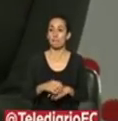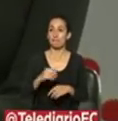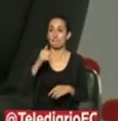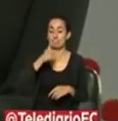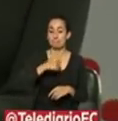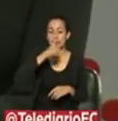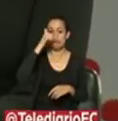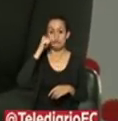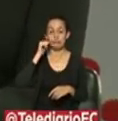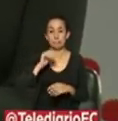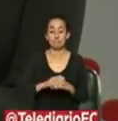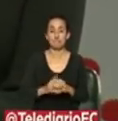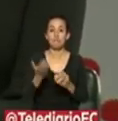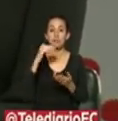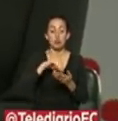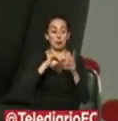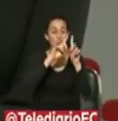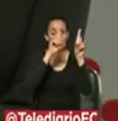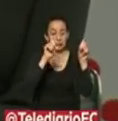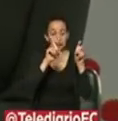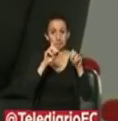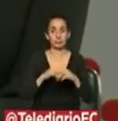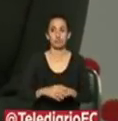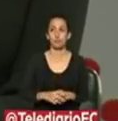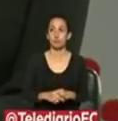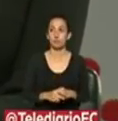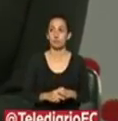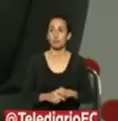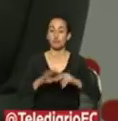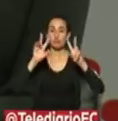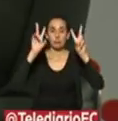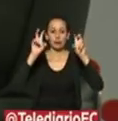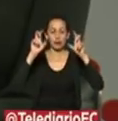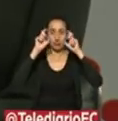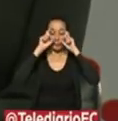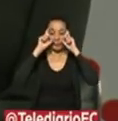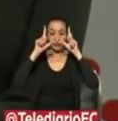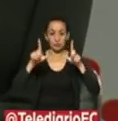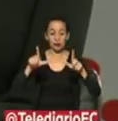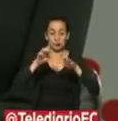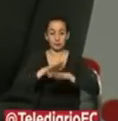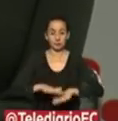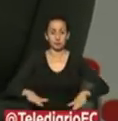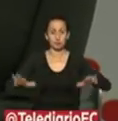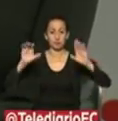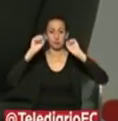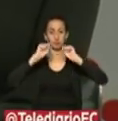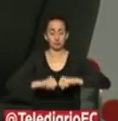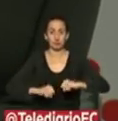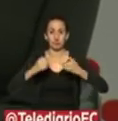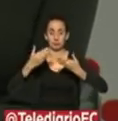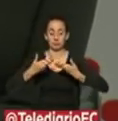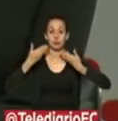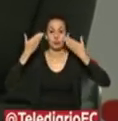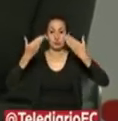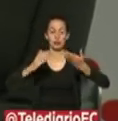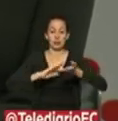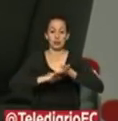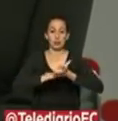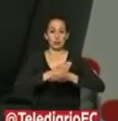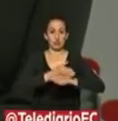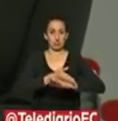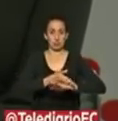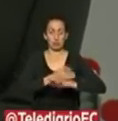al asambleísta Villamar, y le vuelvo a plantear a usted la interrogante. En el tema de fiscalización, sucede que siempre se da después de